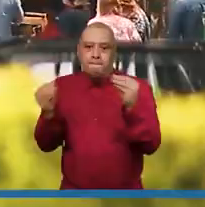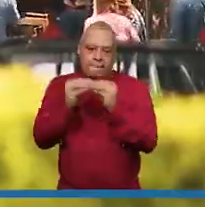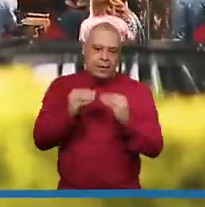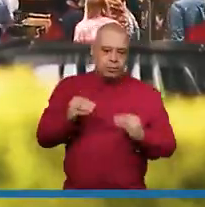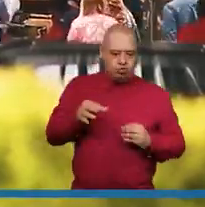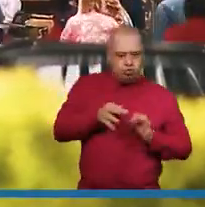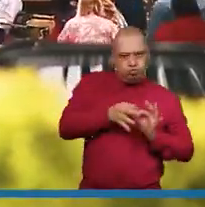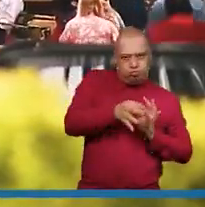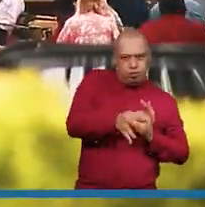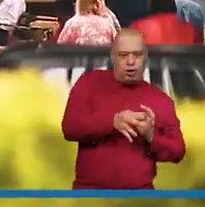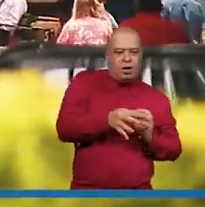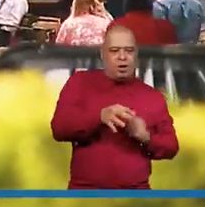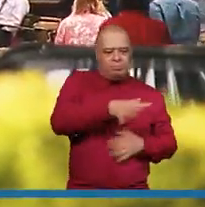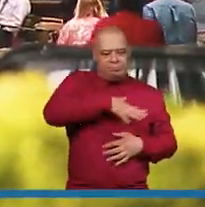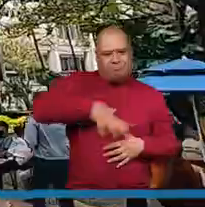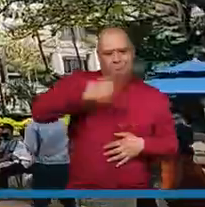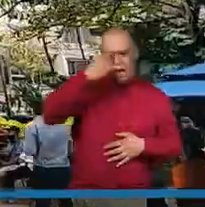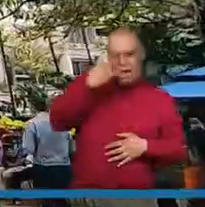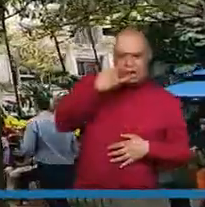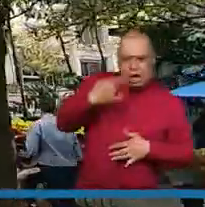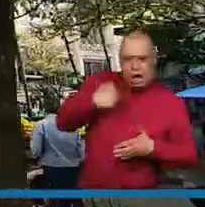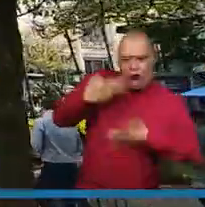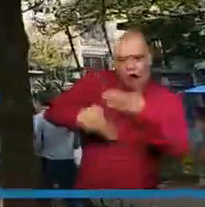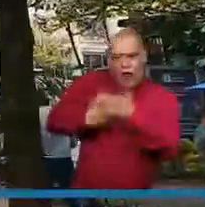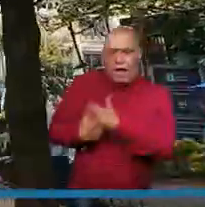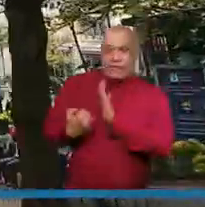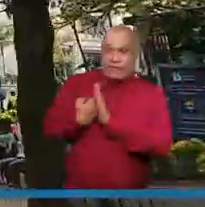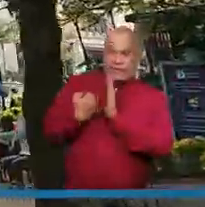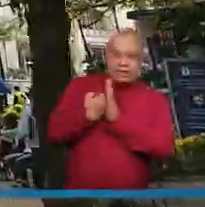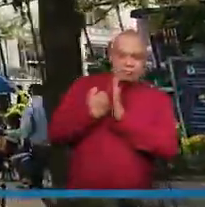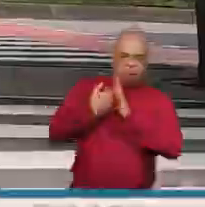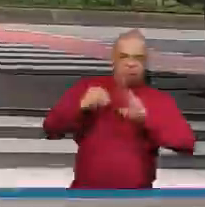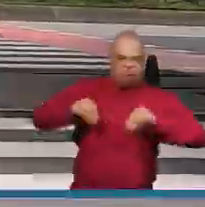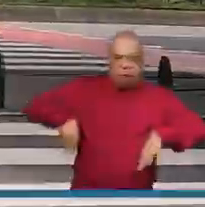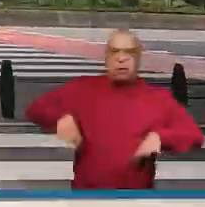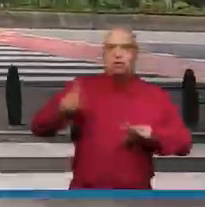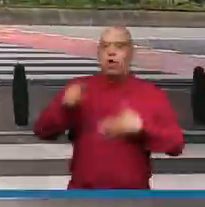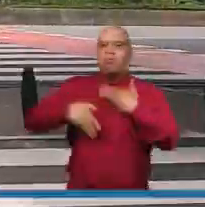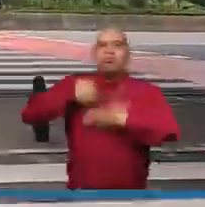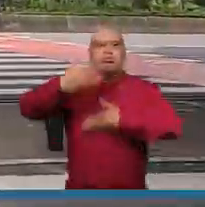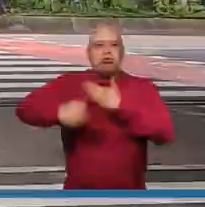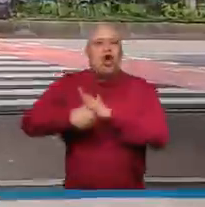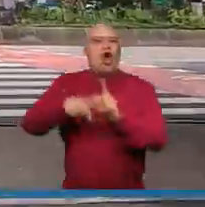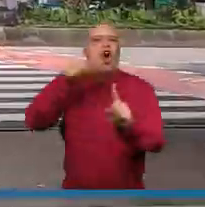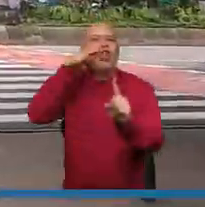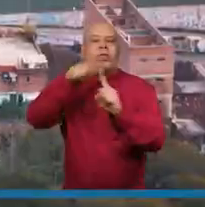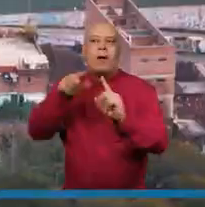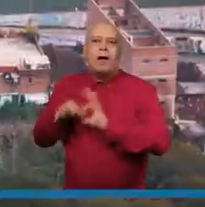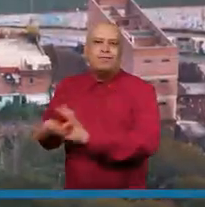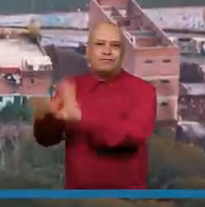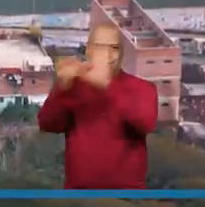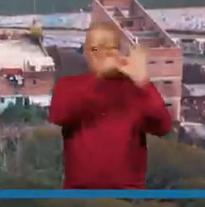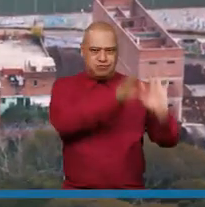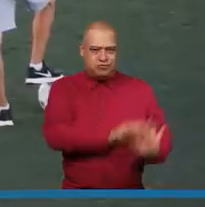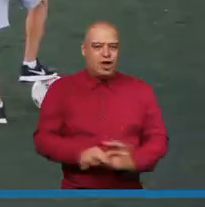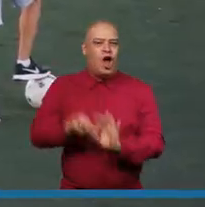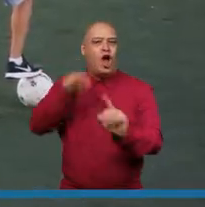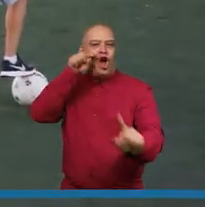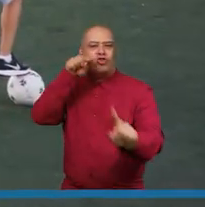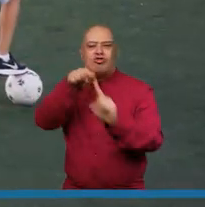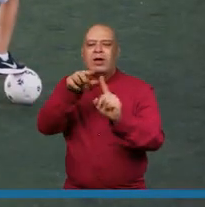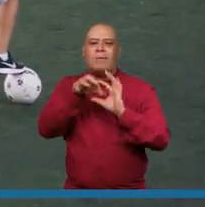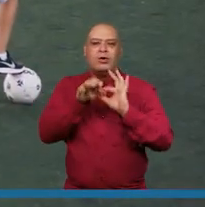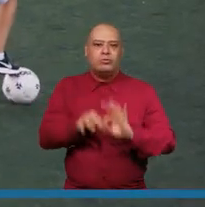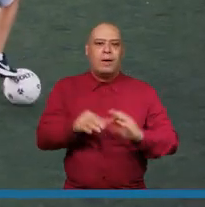de los municipios, eliminar esas premisas y esas presiones precisamente para buscar una articulación en razón de